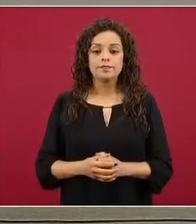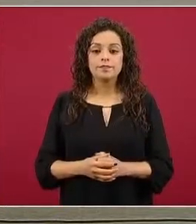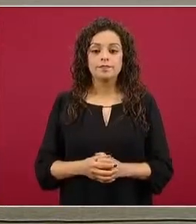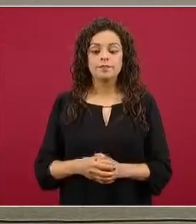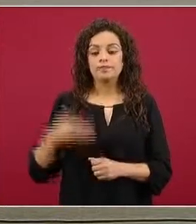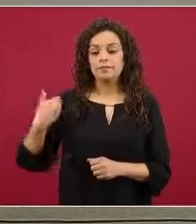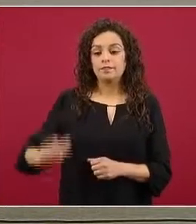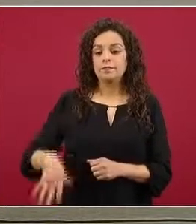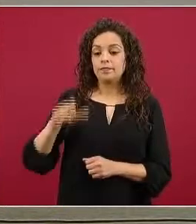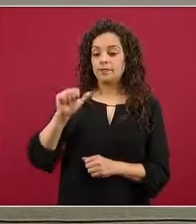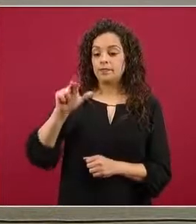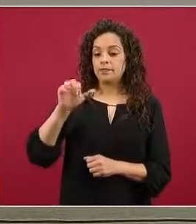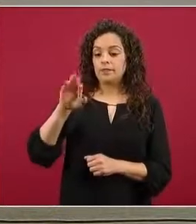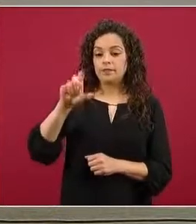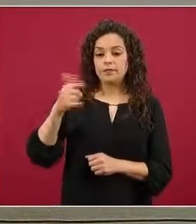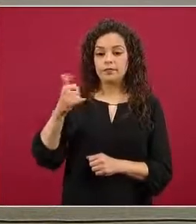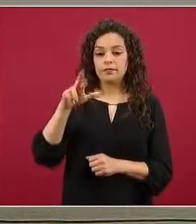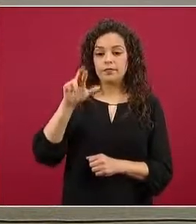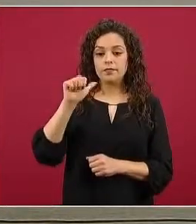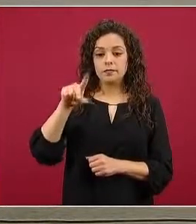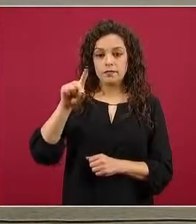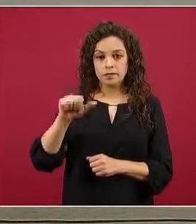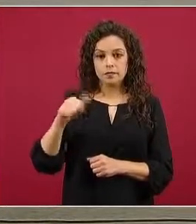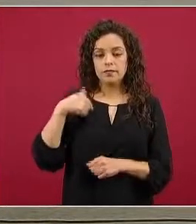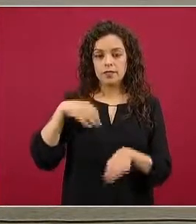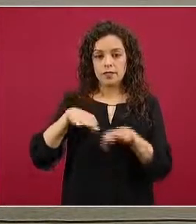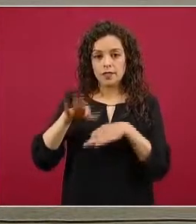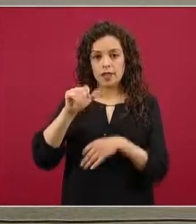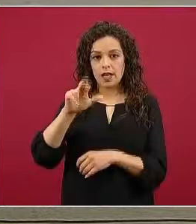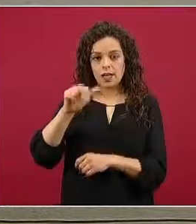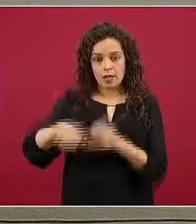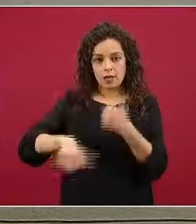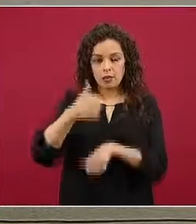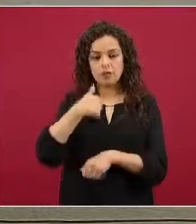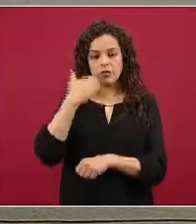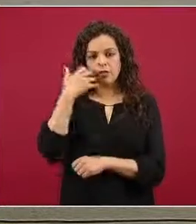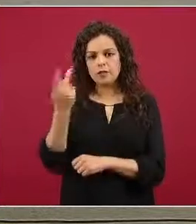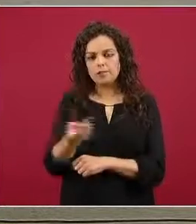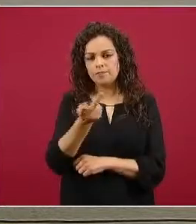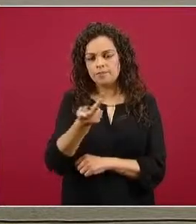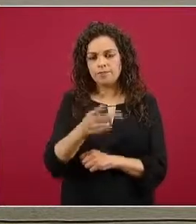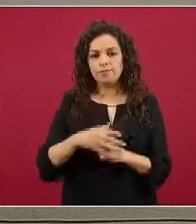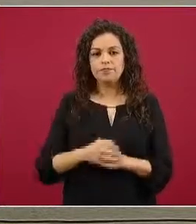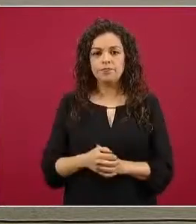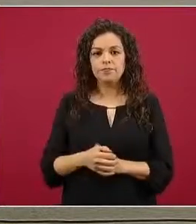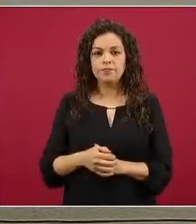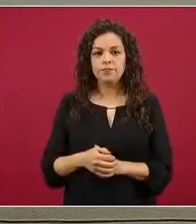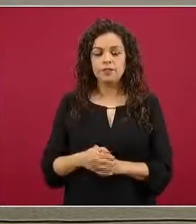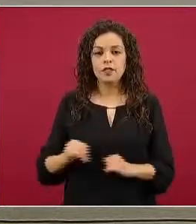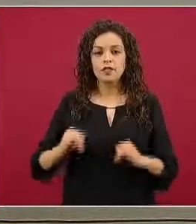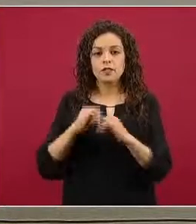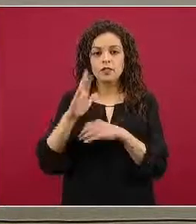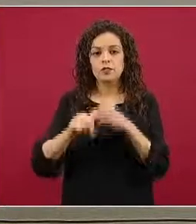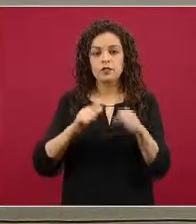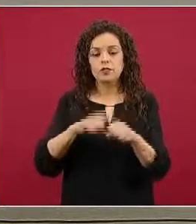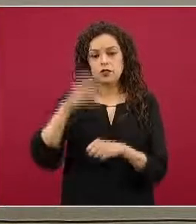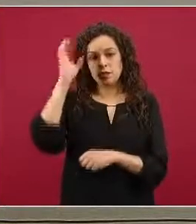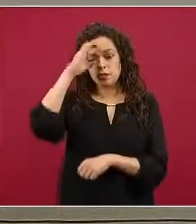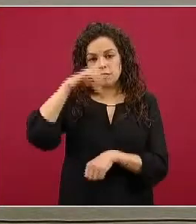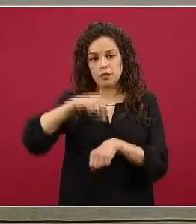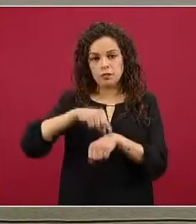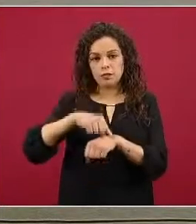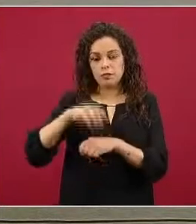Araceli Aranday, reportera de Canal 11. Preguntarle sobre esta invitación que hace el Instituto Nacional de Ciencias Médicas,